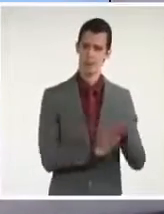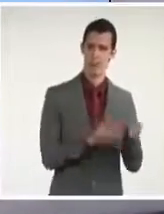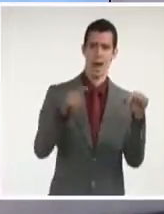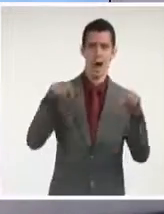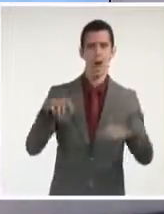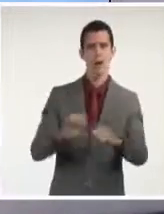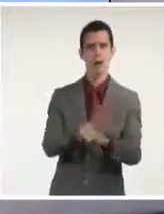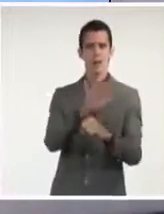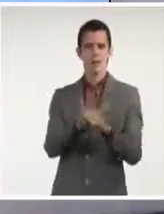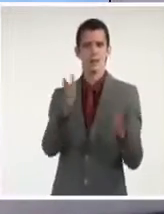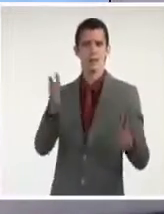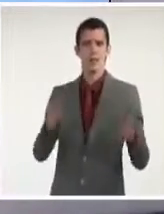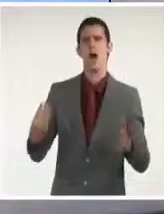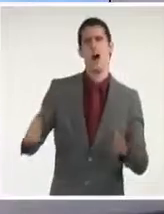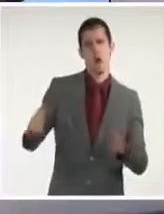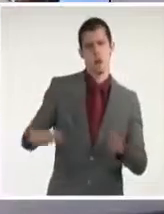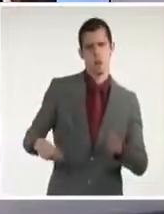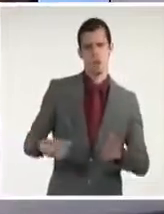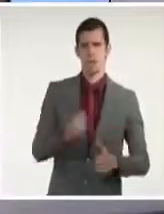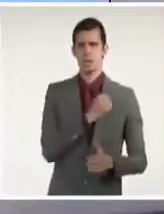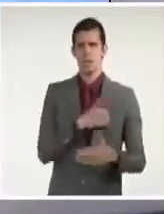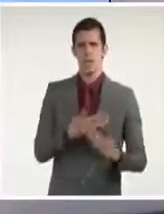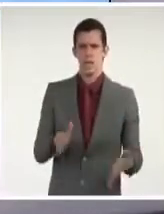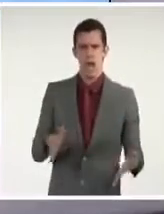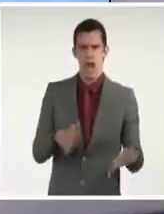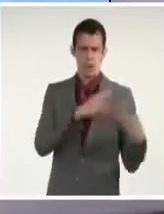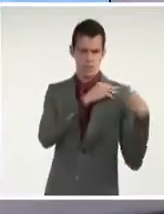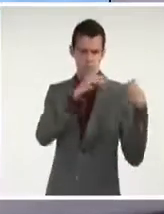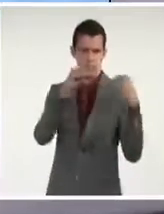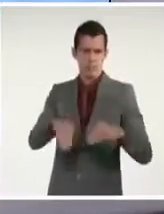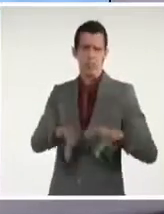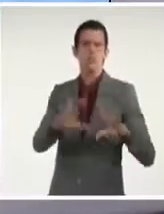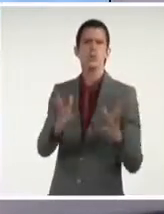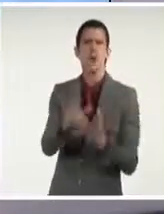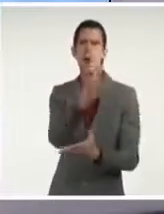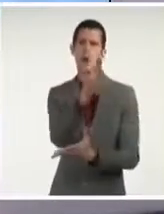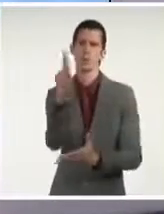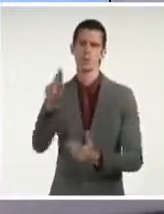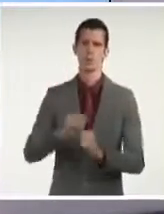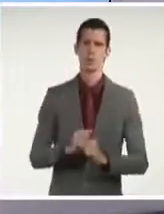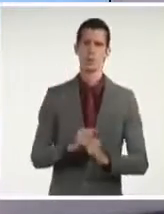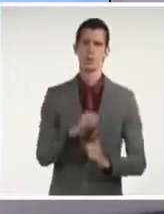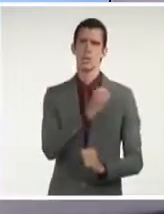la institucionalidad, refundarnos como un país capitalista, porque se creen